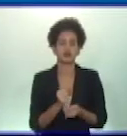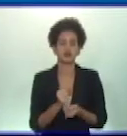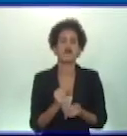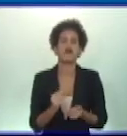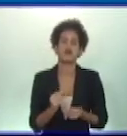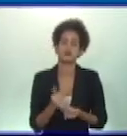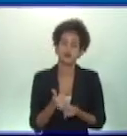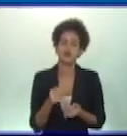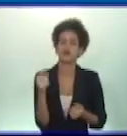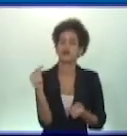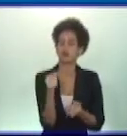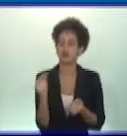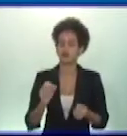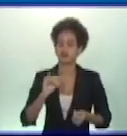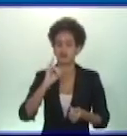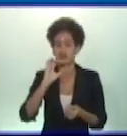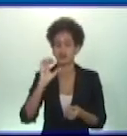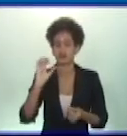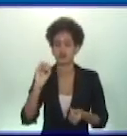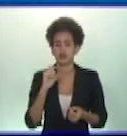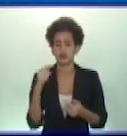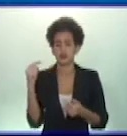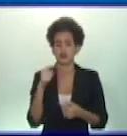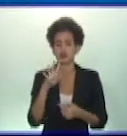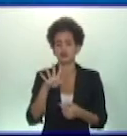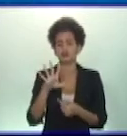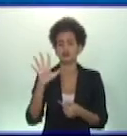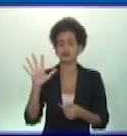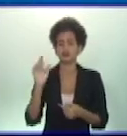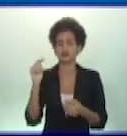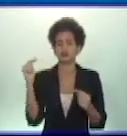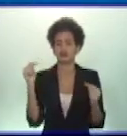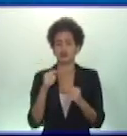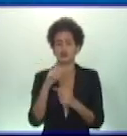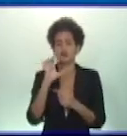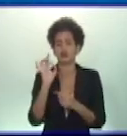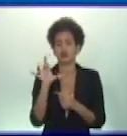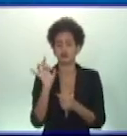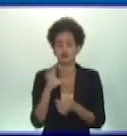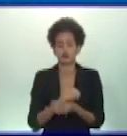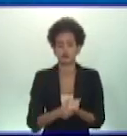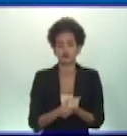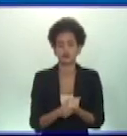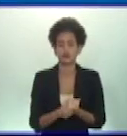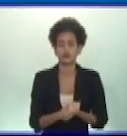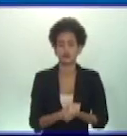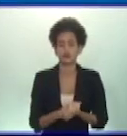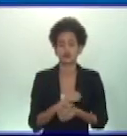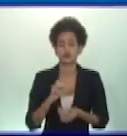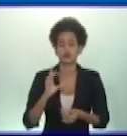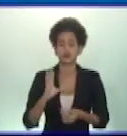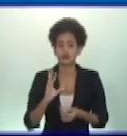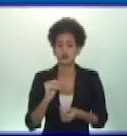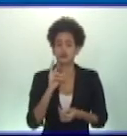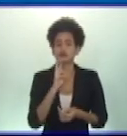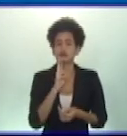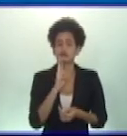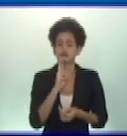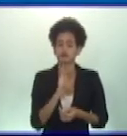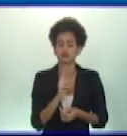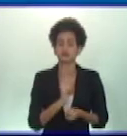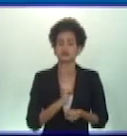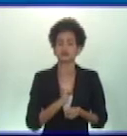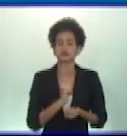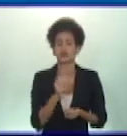sustracción. 60 menos 45 es igual a 15. Por lo tanto, estamos en disposición de responder